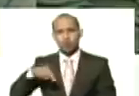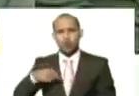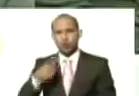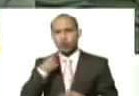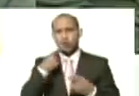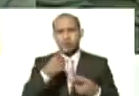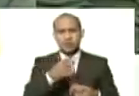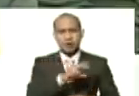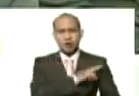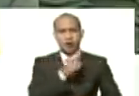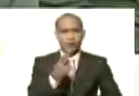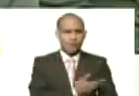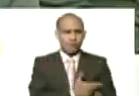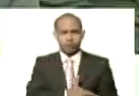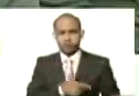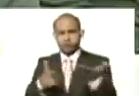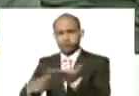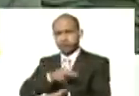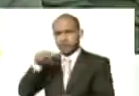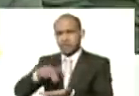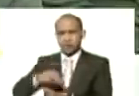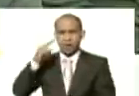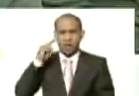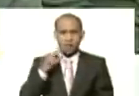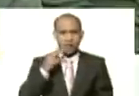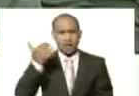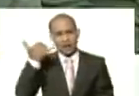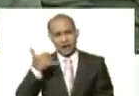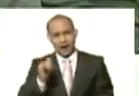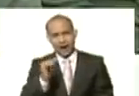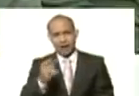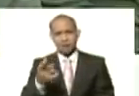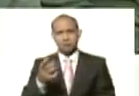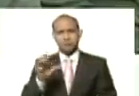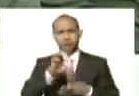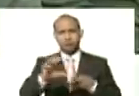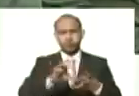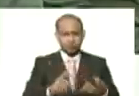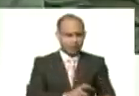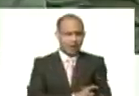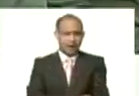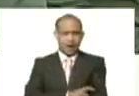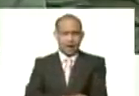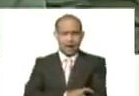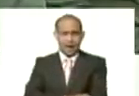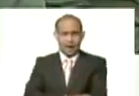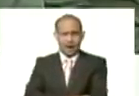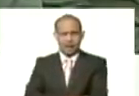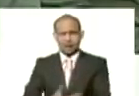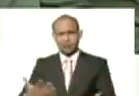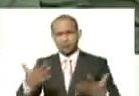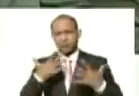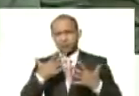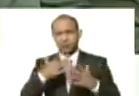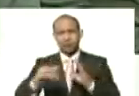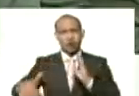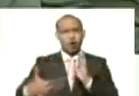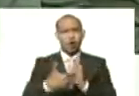que la Fuerza Armada Nacional Bolivariana tiene un carácter profunda, pero profundamente